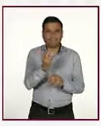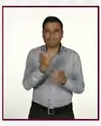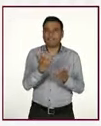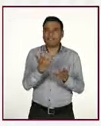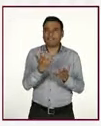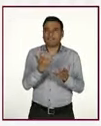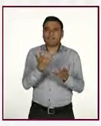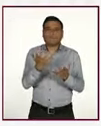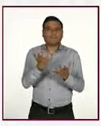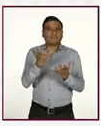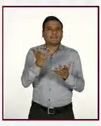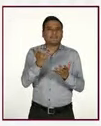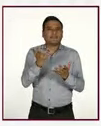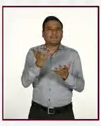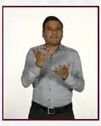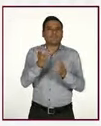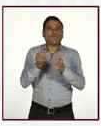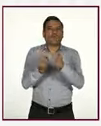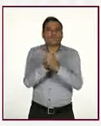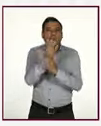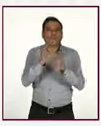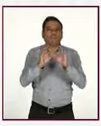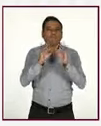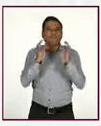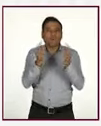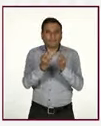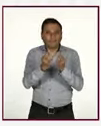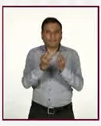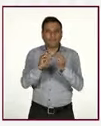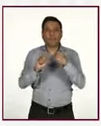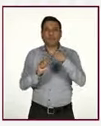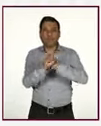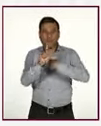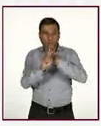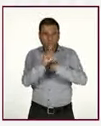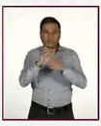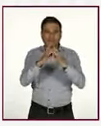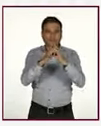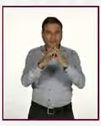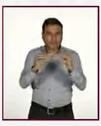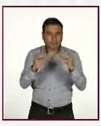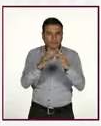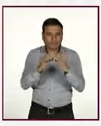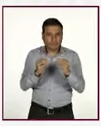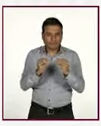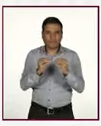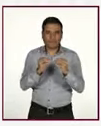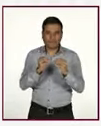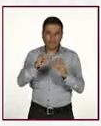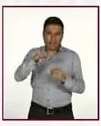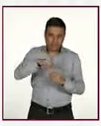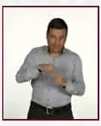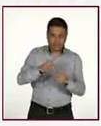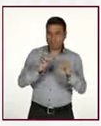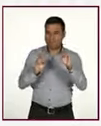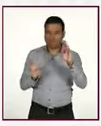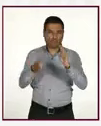nuevas formas de abordar los conflictos sociales en el mundo, ¿no?